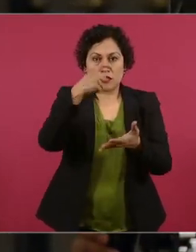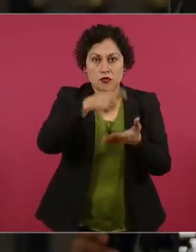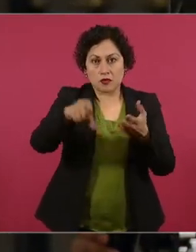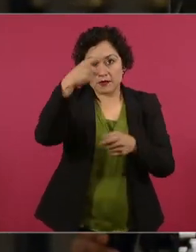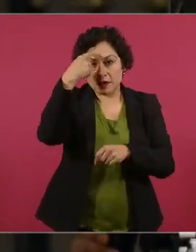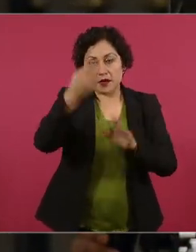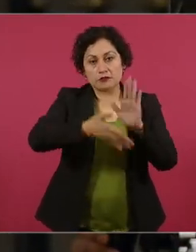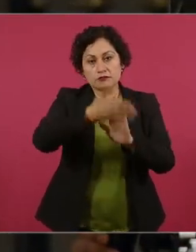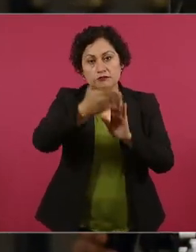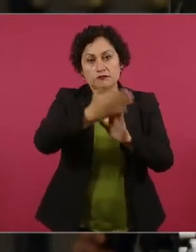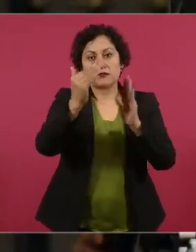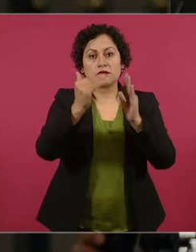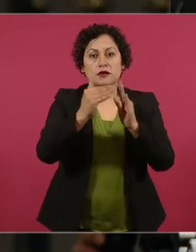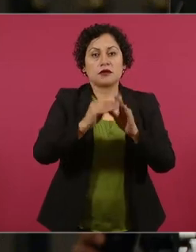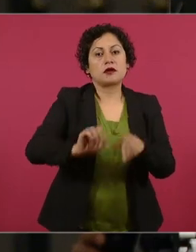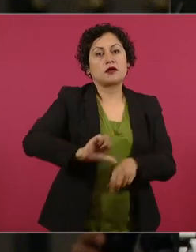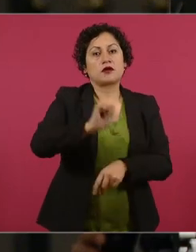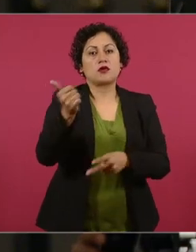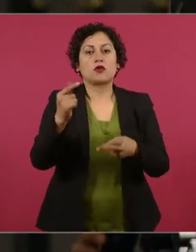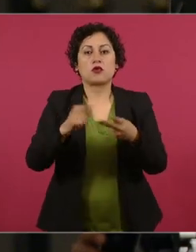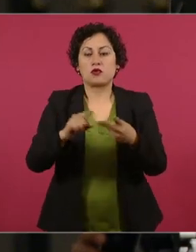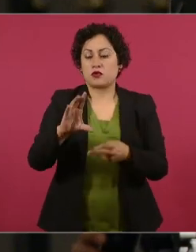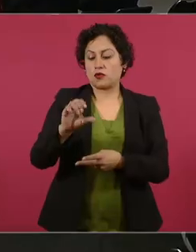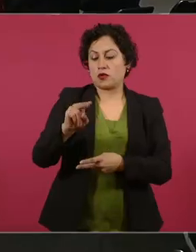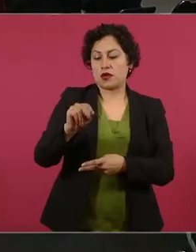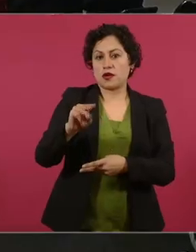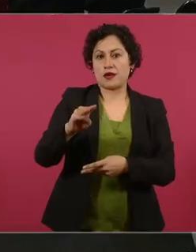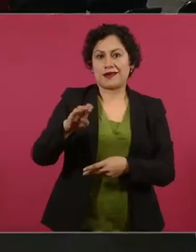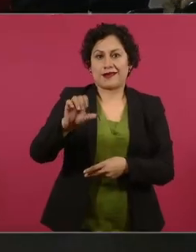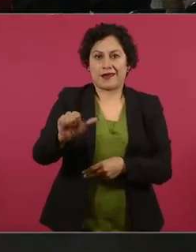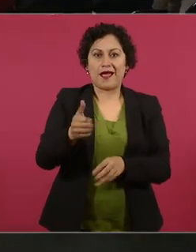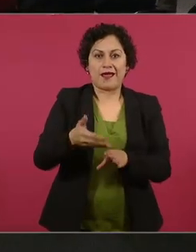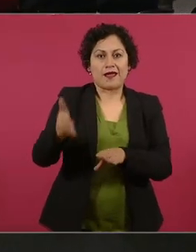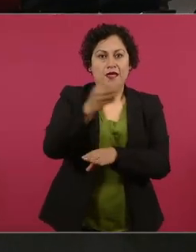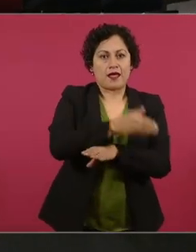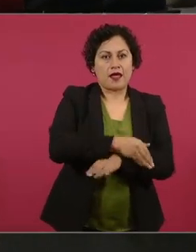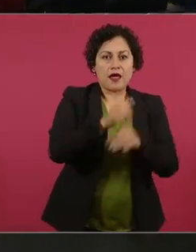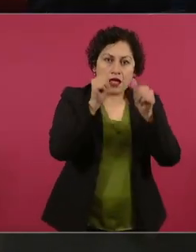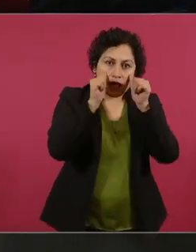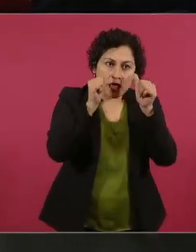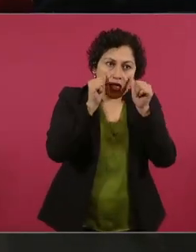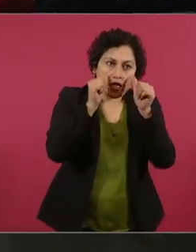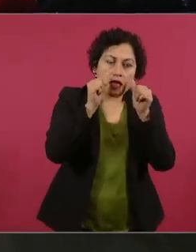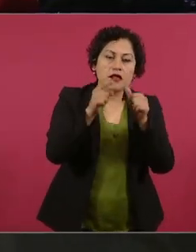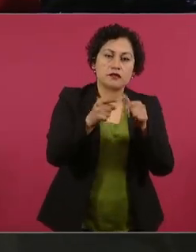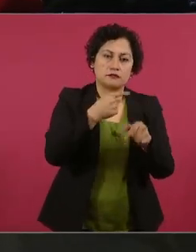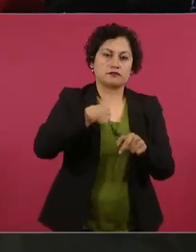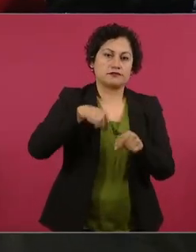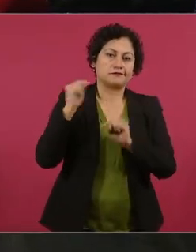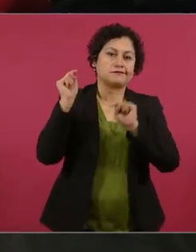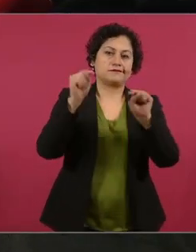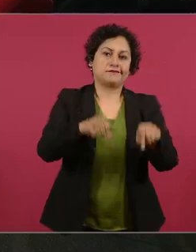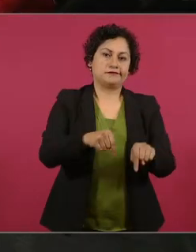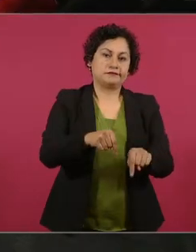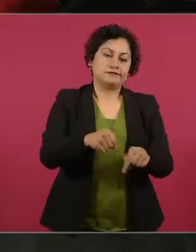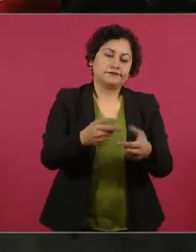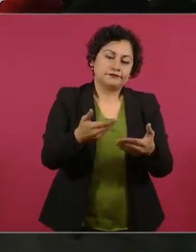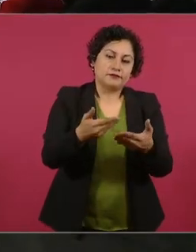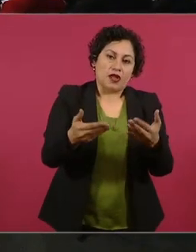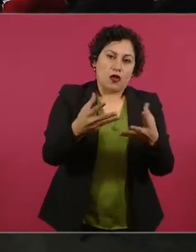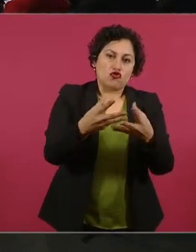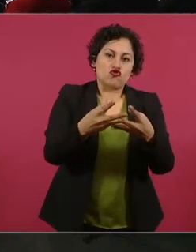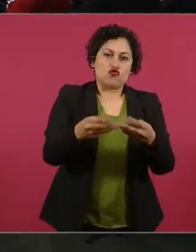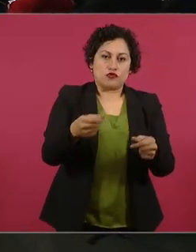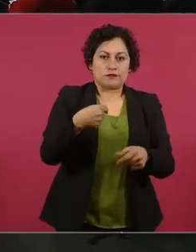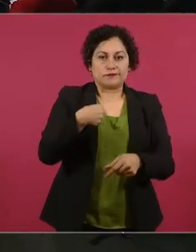del plan de justicia de Cananea, que son un par de asuntos que sí nos habían ocupado y preocupado por la falta de avance. Entonces, reconocer también que